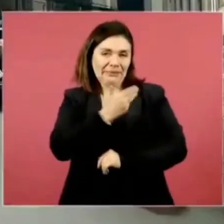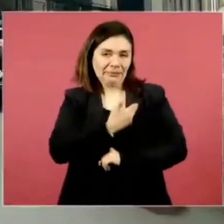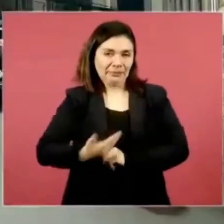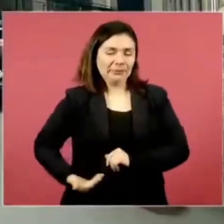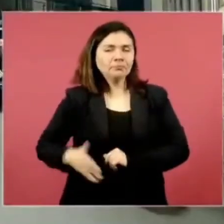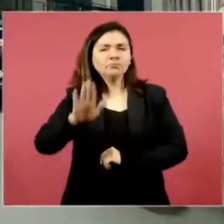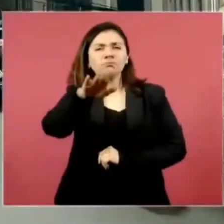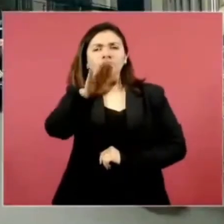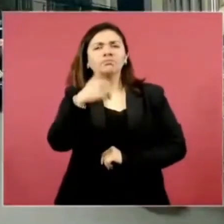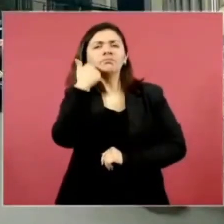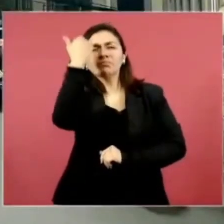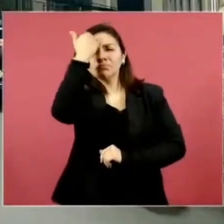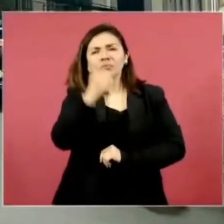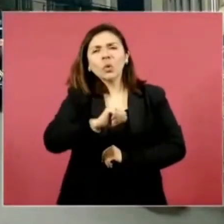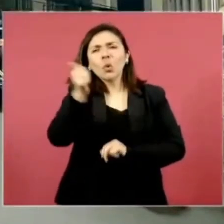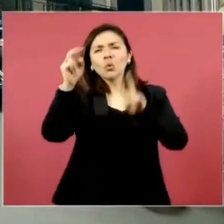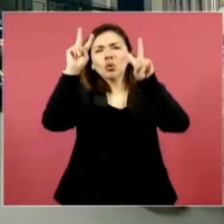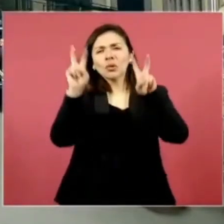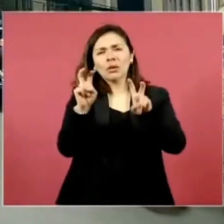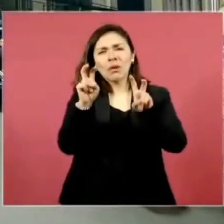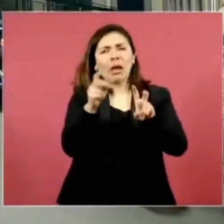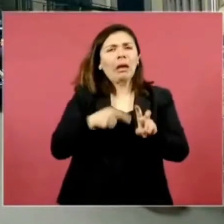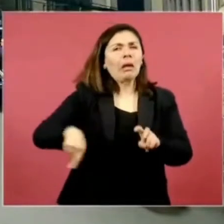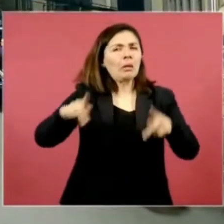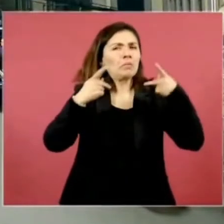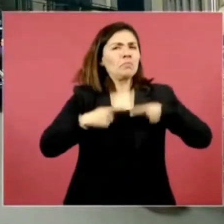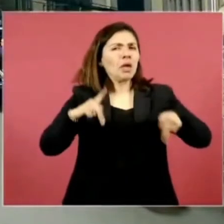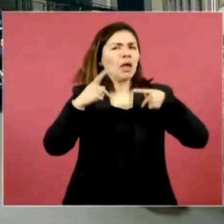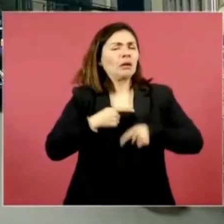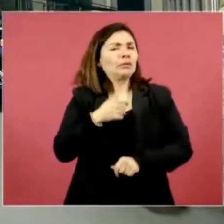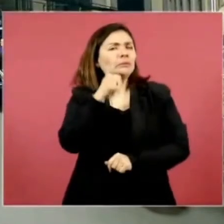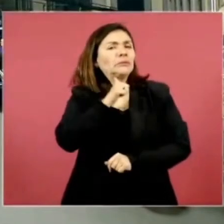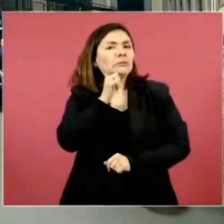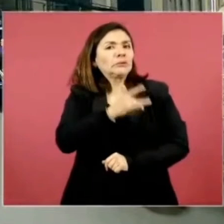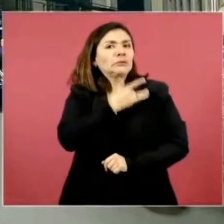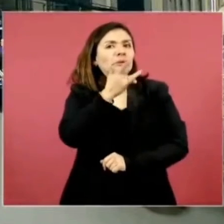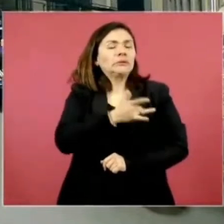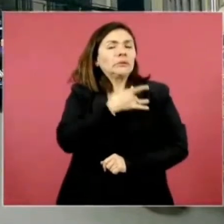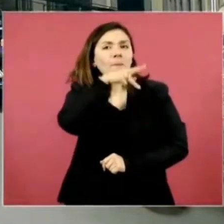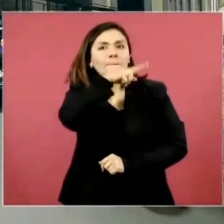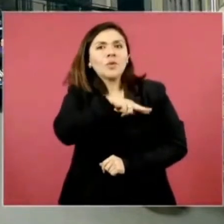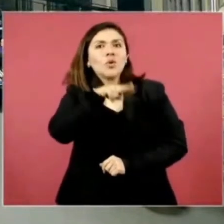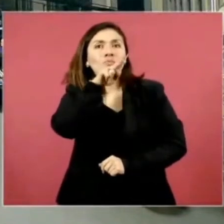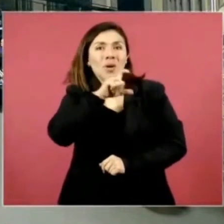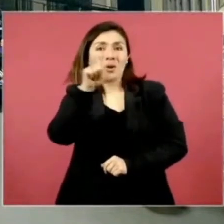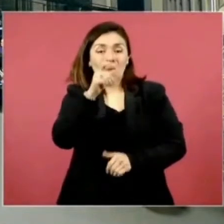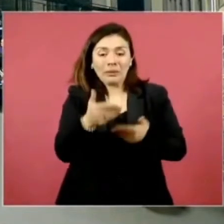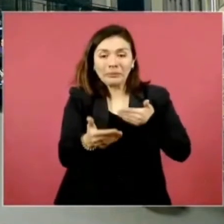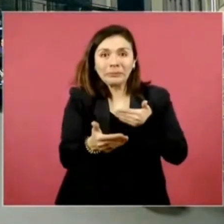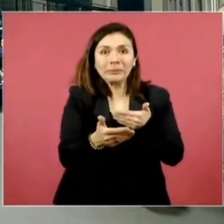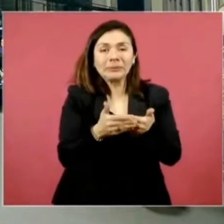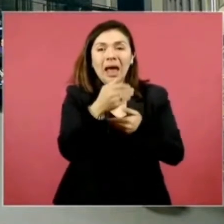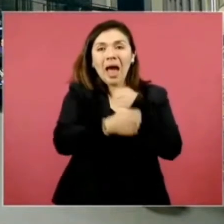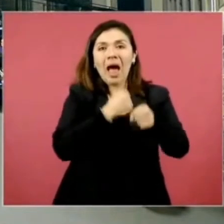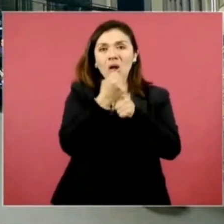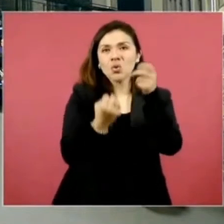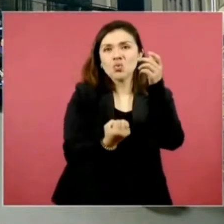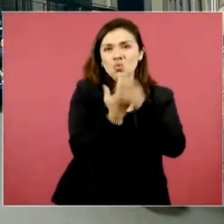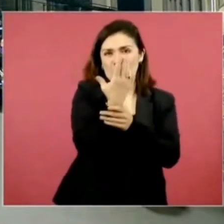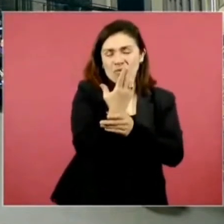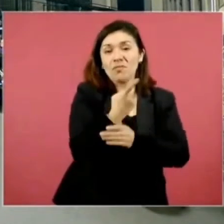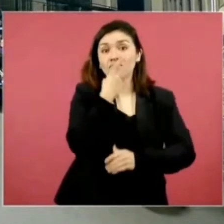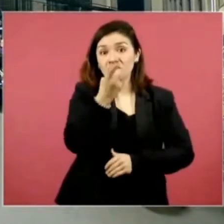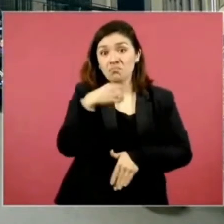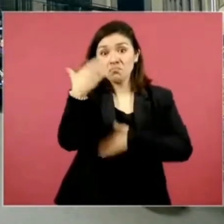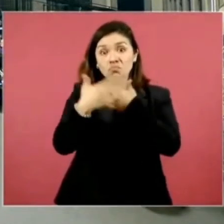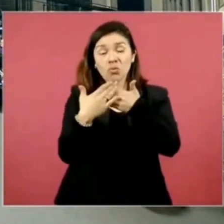quiero ahondar en un tema que siempre es una preocupación para todas y todos los mexicanos en Año Nuevo, que es este aumento de impuestos. Se habla de